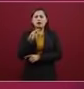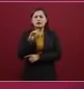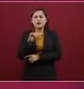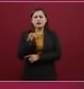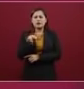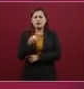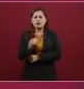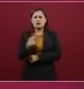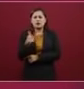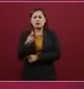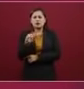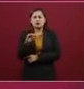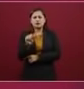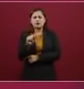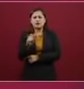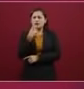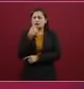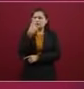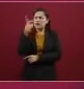al general Lázaro Cárdenas,